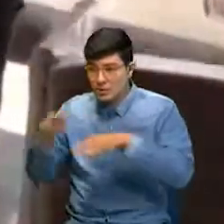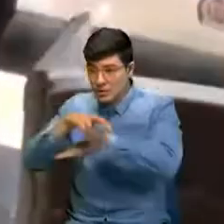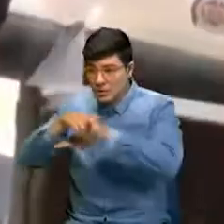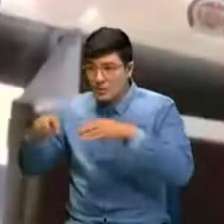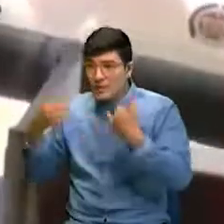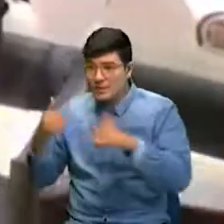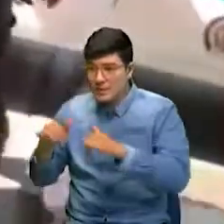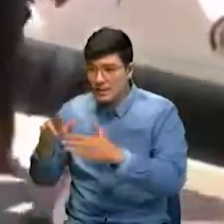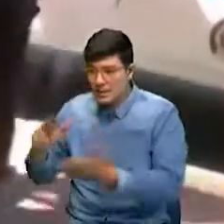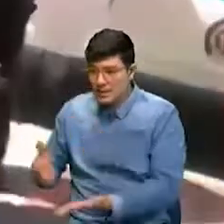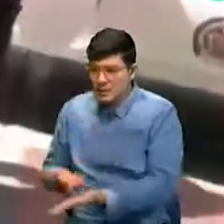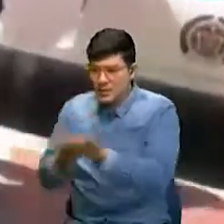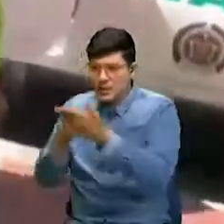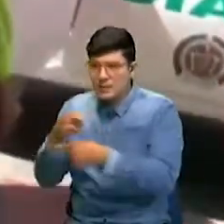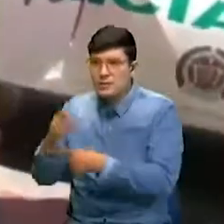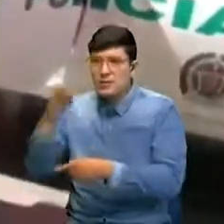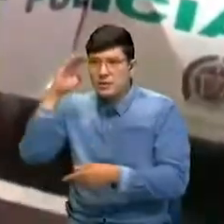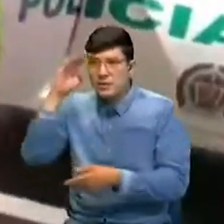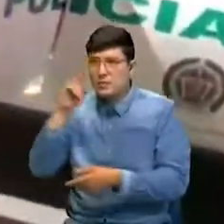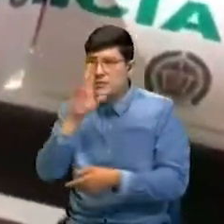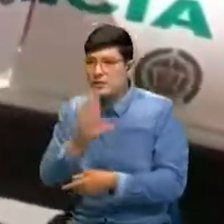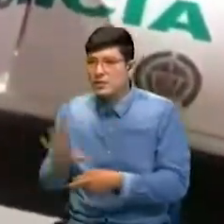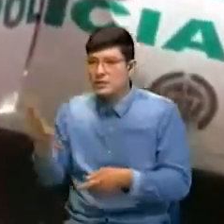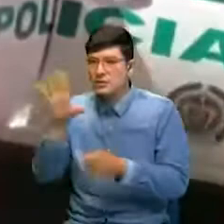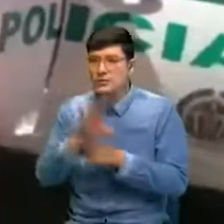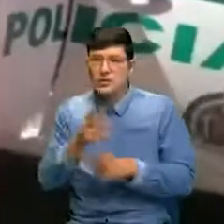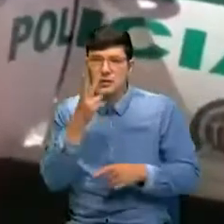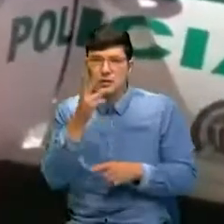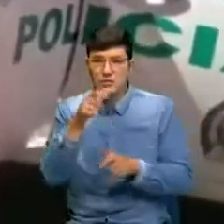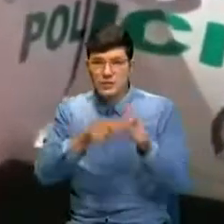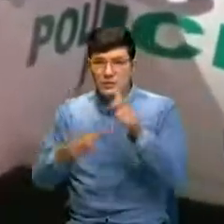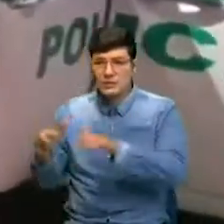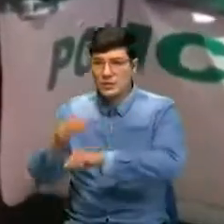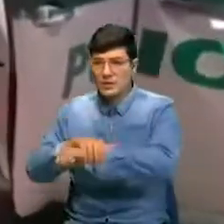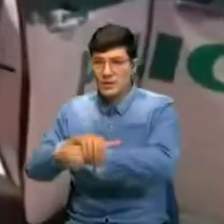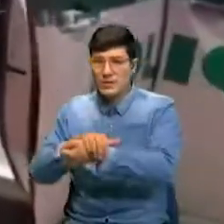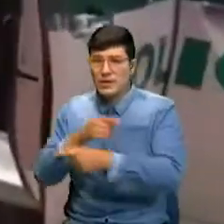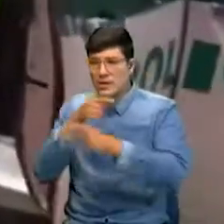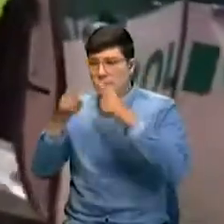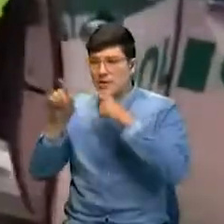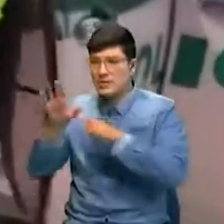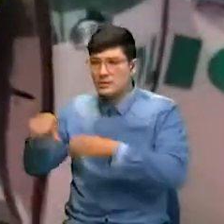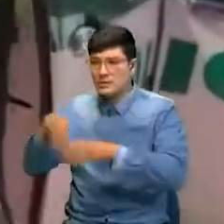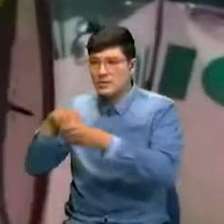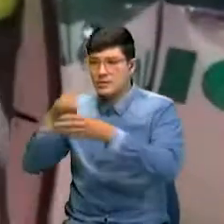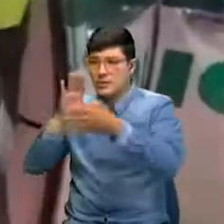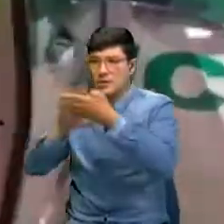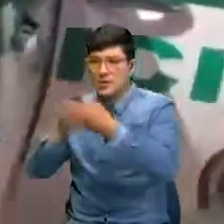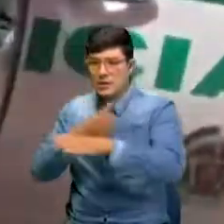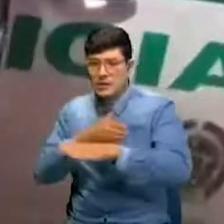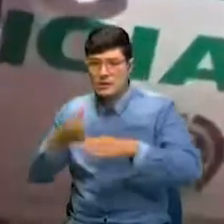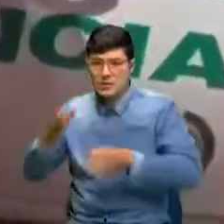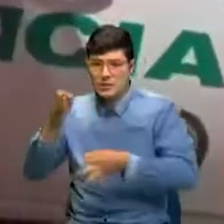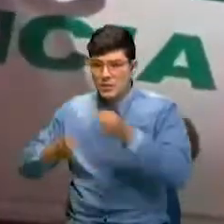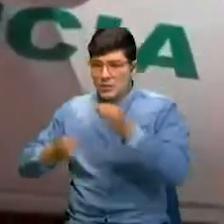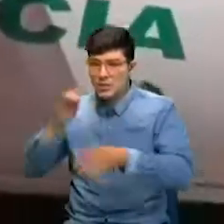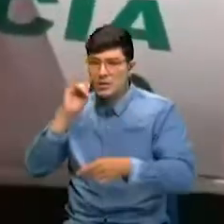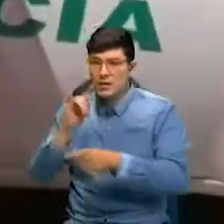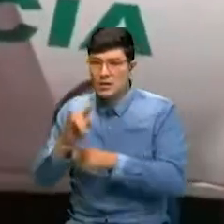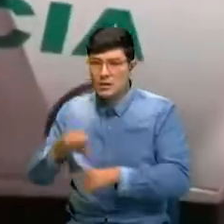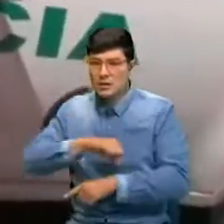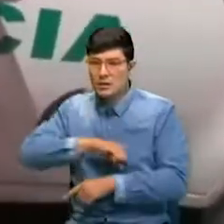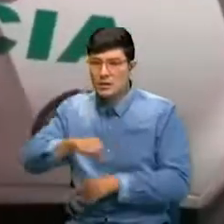fueron recuperados por la policía los dos sujetos capturados fueron enviados a las cárceles luego que un juez con función de control de garantías